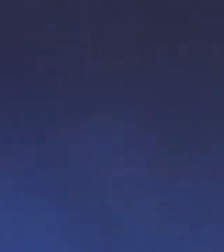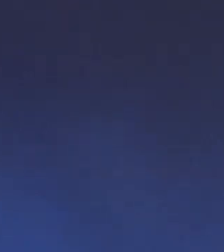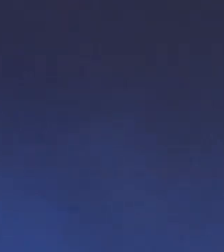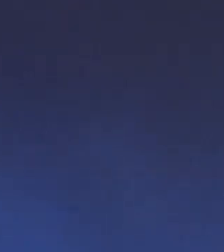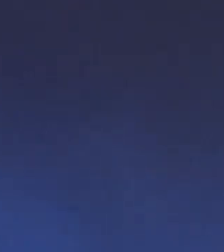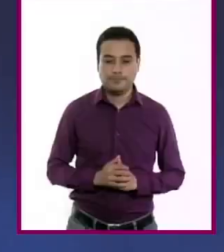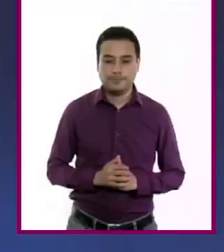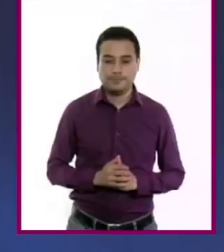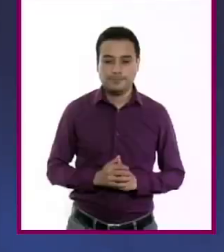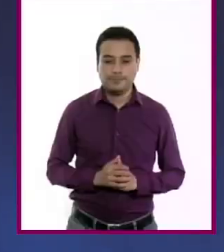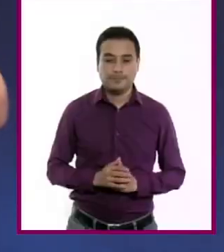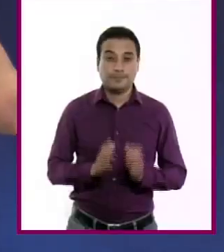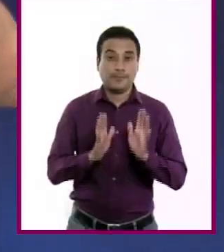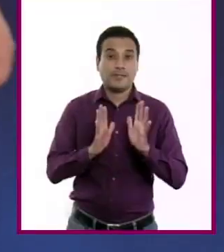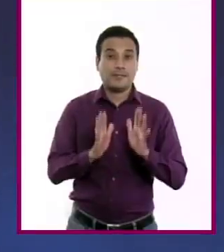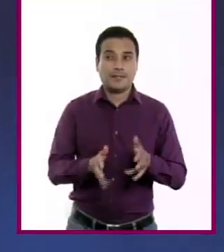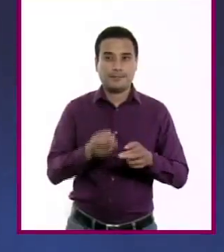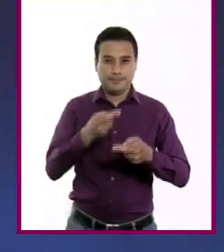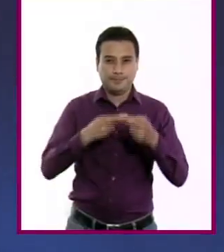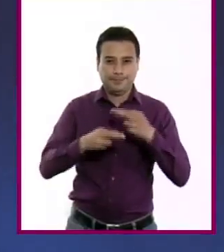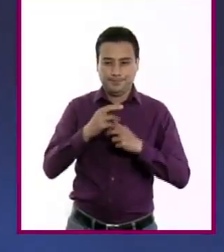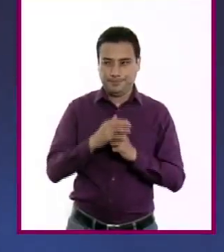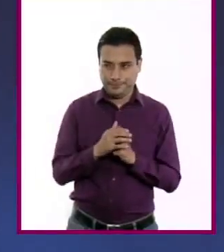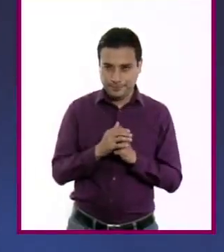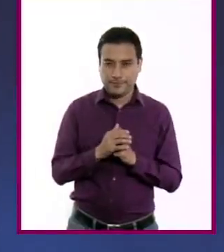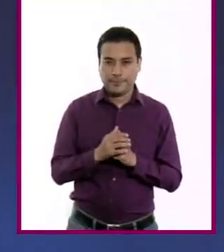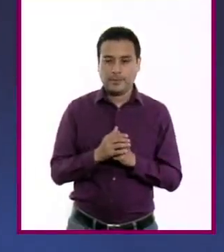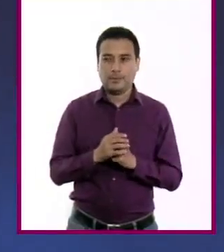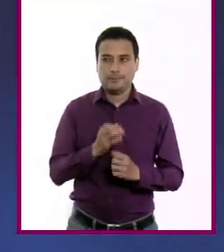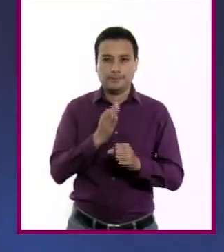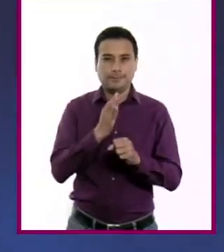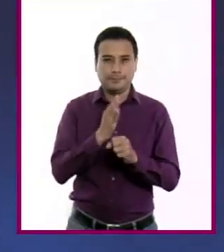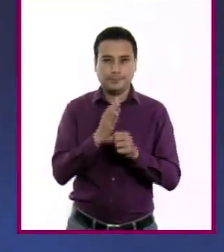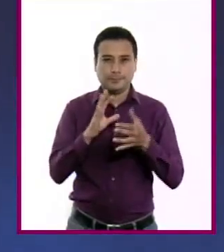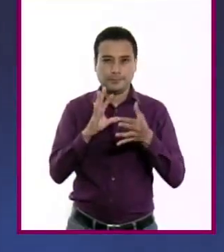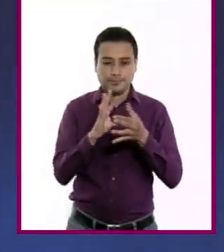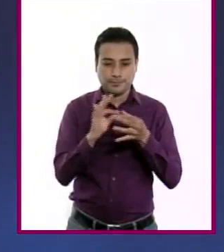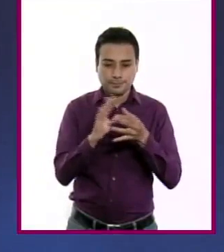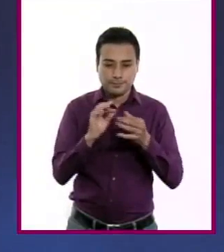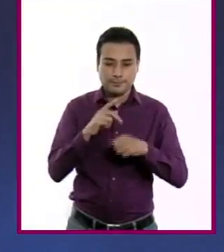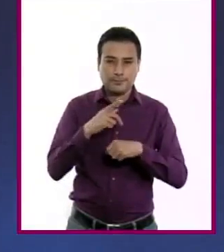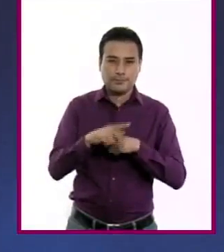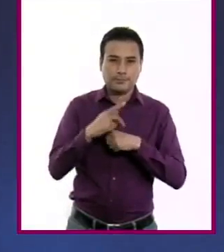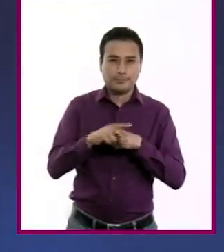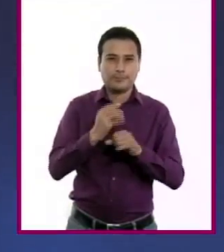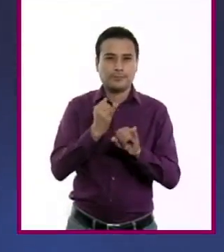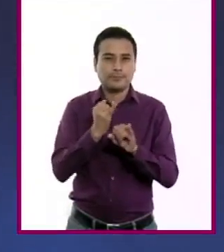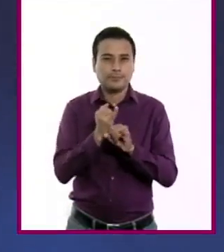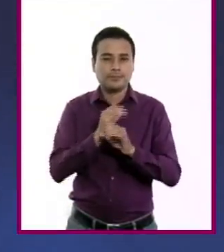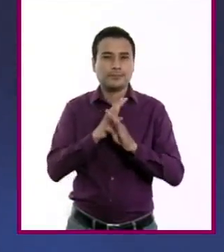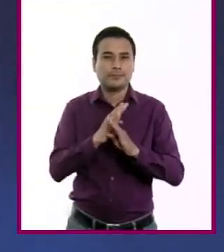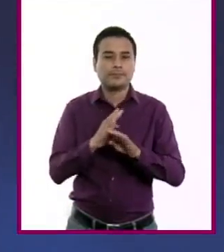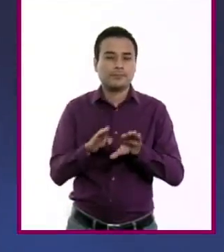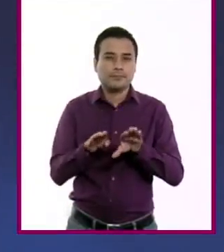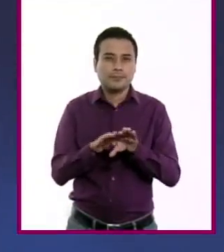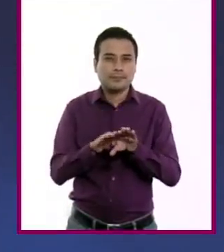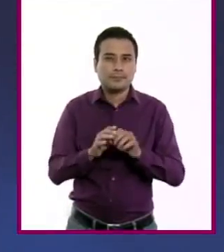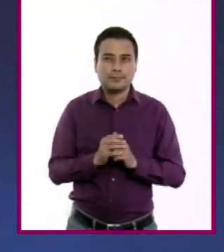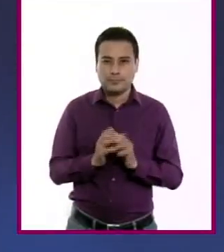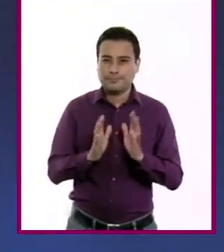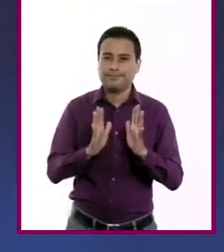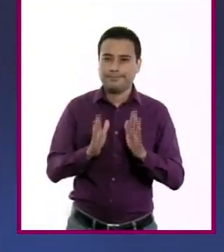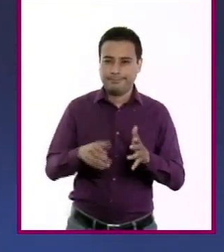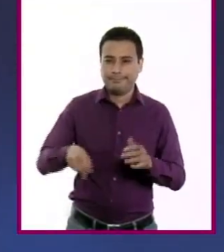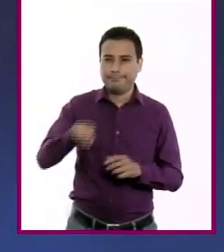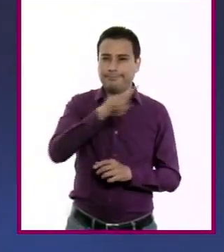Regresamos a Ingeniatelas para definir lo que podemos hacer ante las amenazas informáticas. Probablemente ya se dieron cuenta de